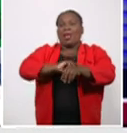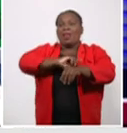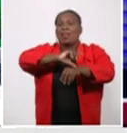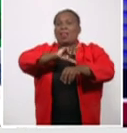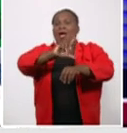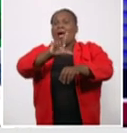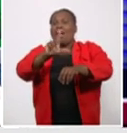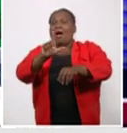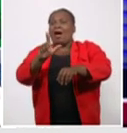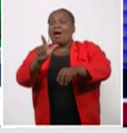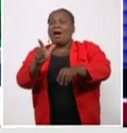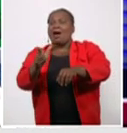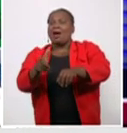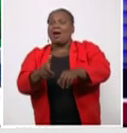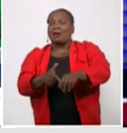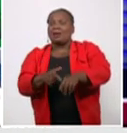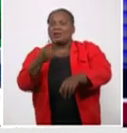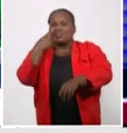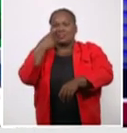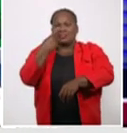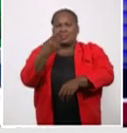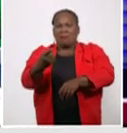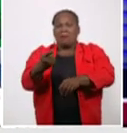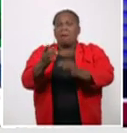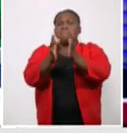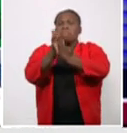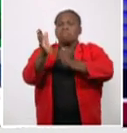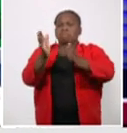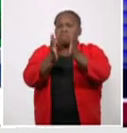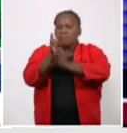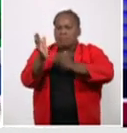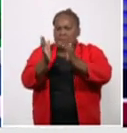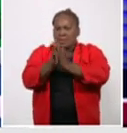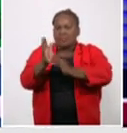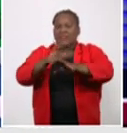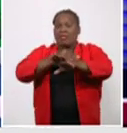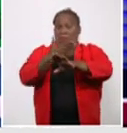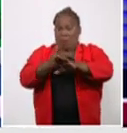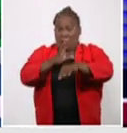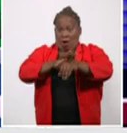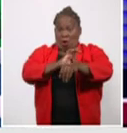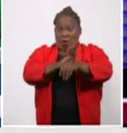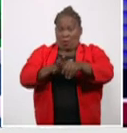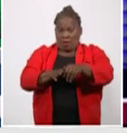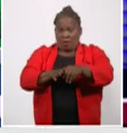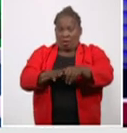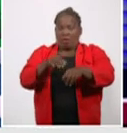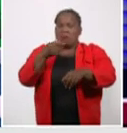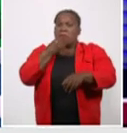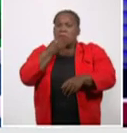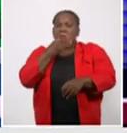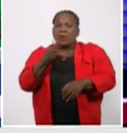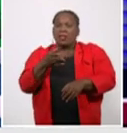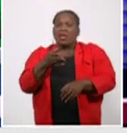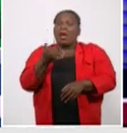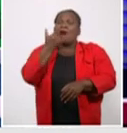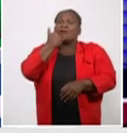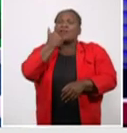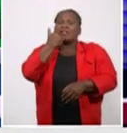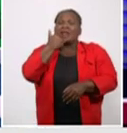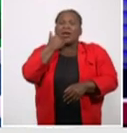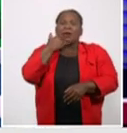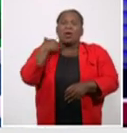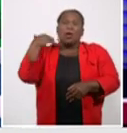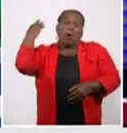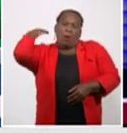Se ve que puede persistir durante varios meses la sintomatología, que puede dañar pulmones,